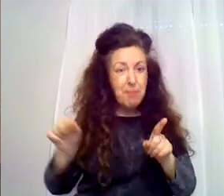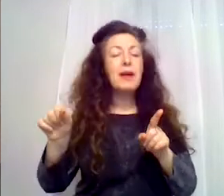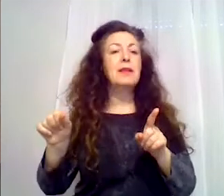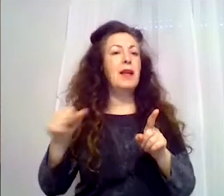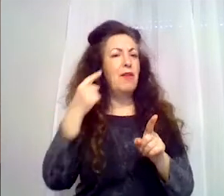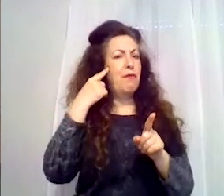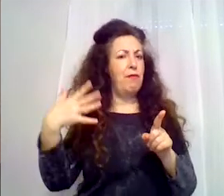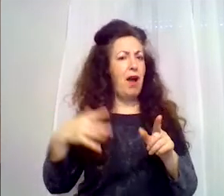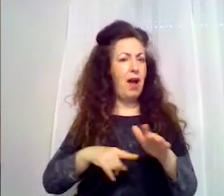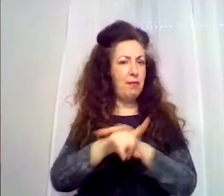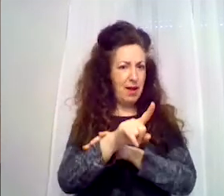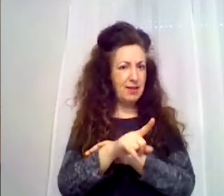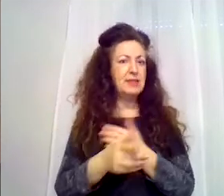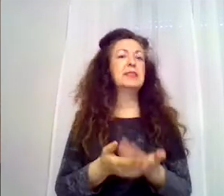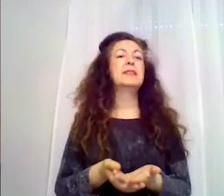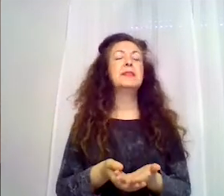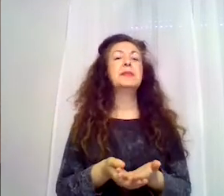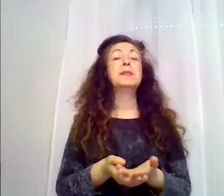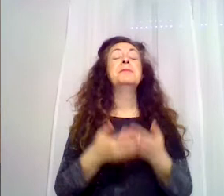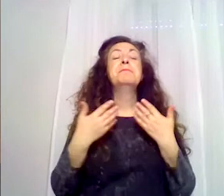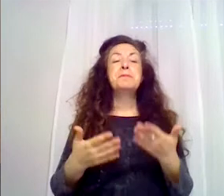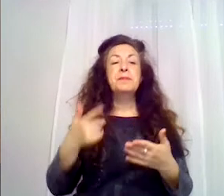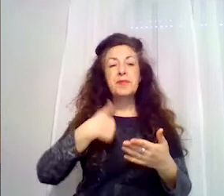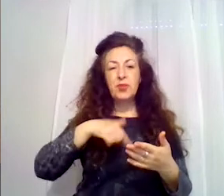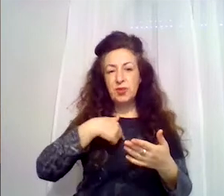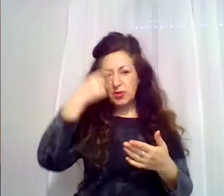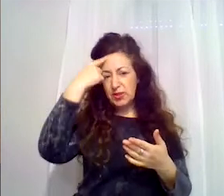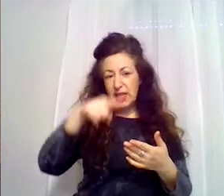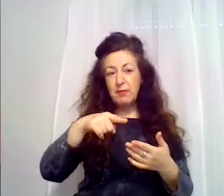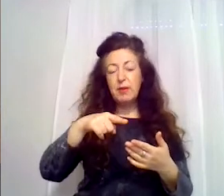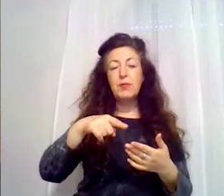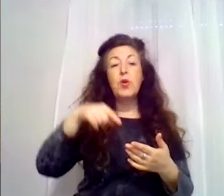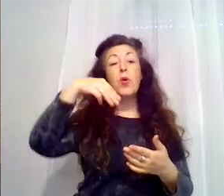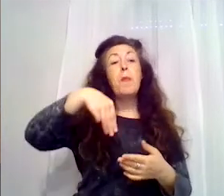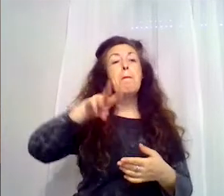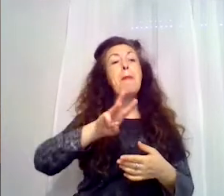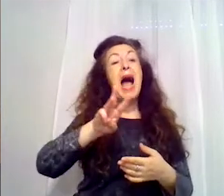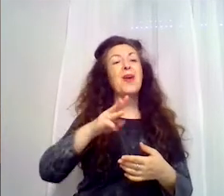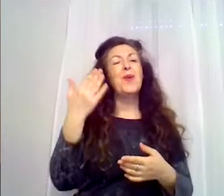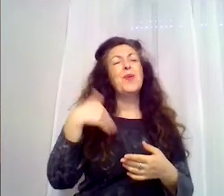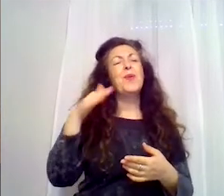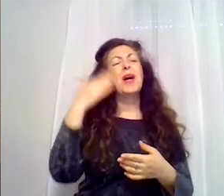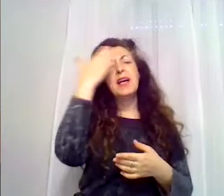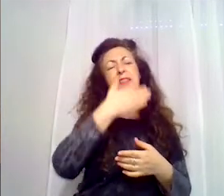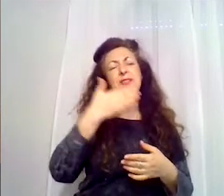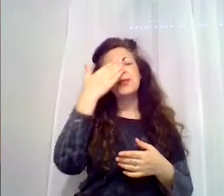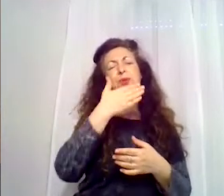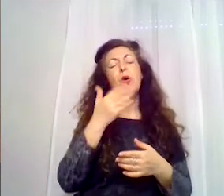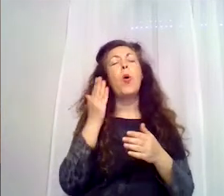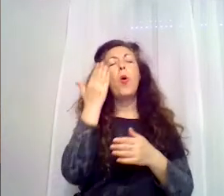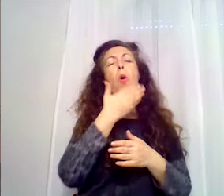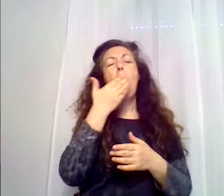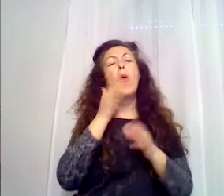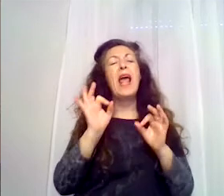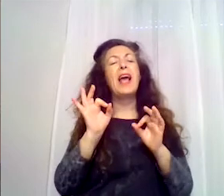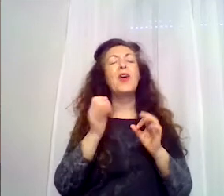Marlowe es el autor de algunas de las obras de Shakespeare, pues no deja de llamar la atención que justo cuando muere Marlowe, en el año 1593,